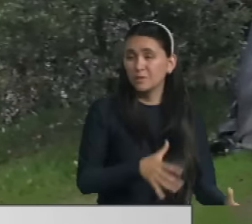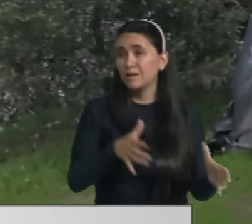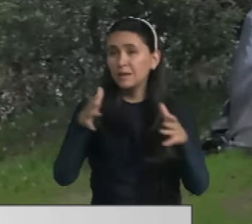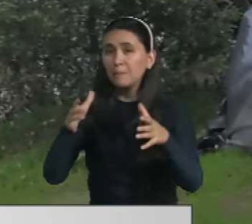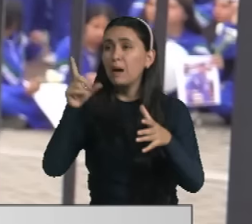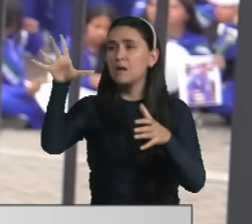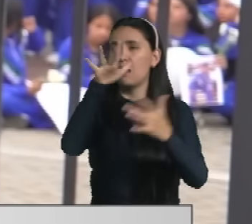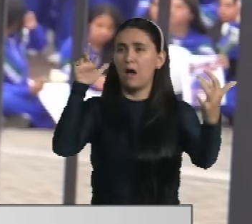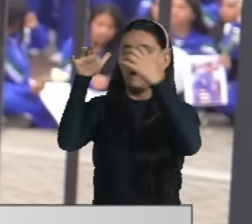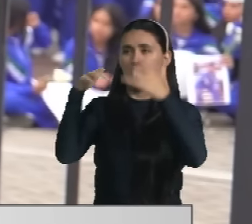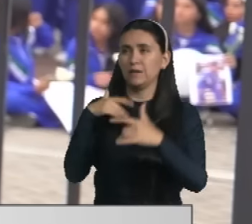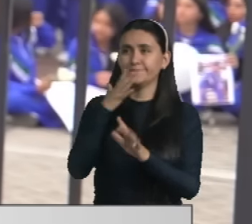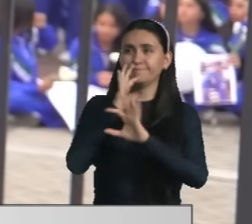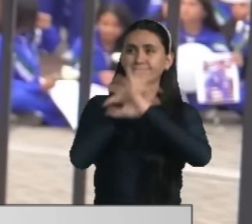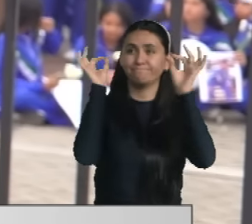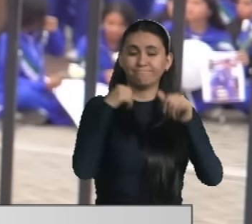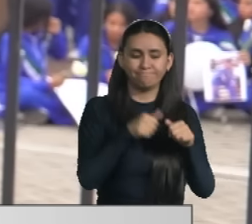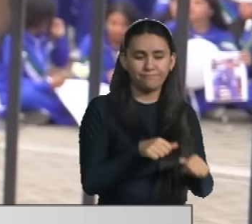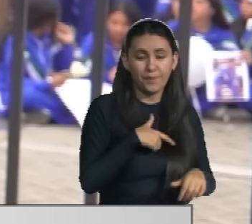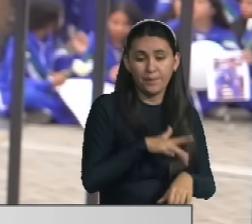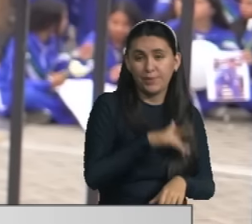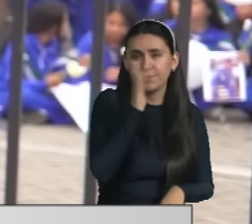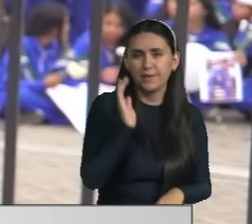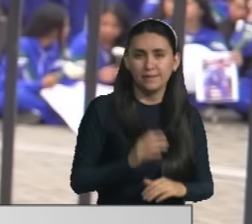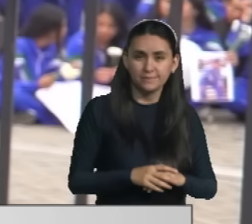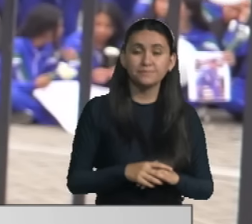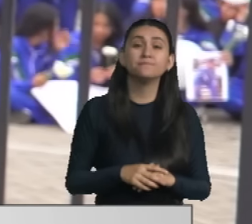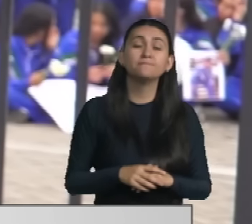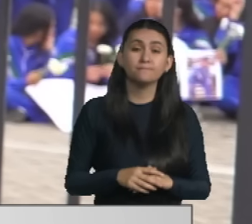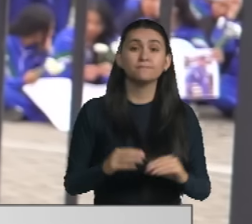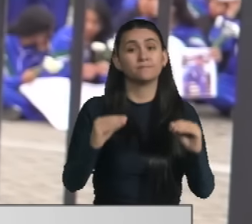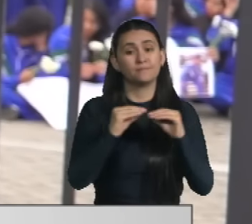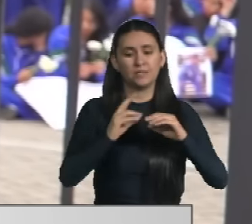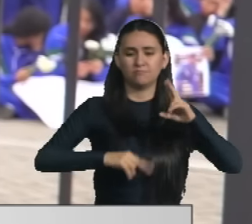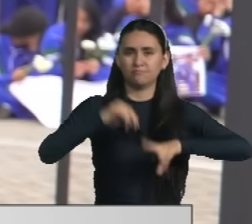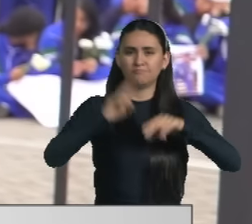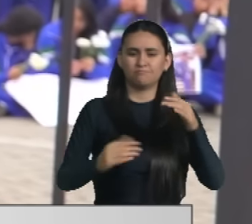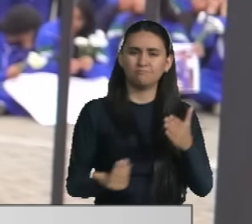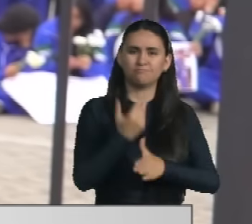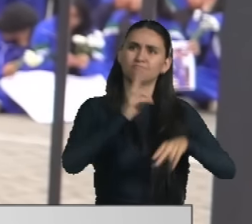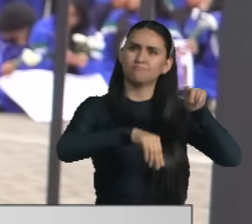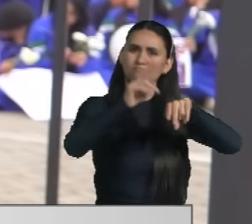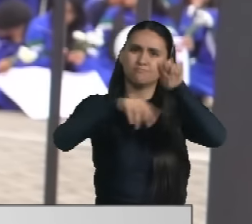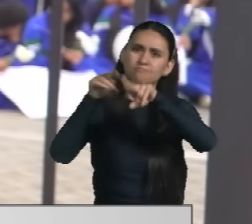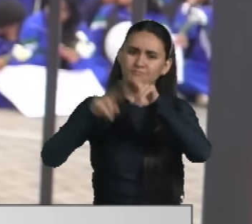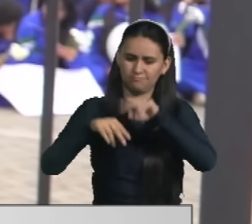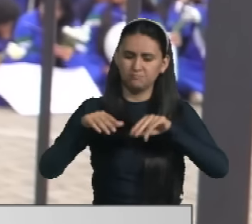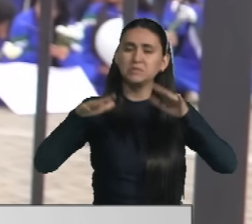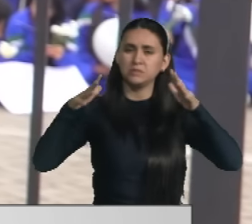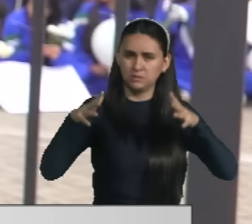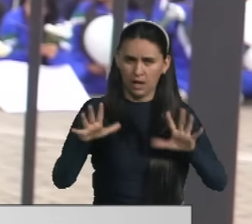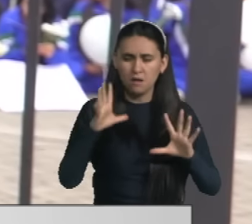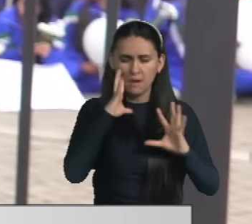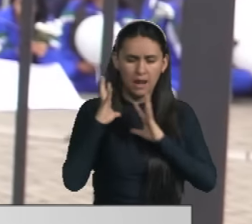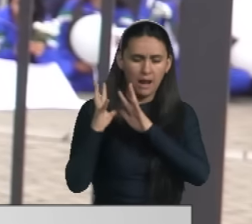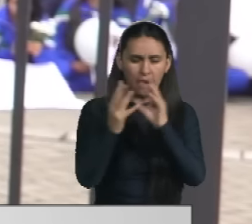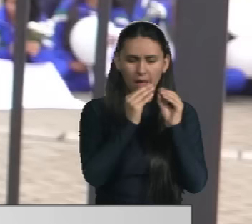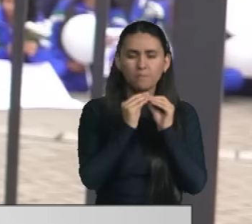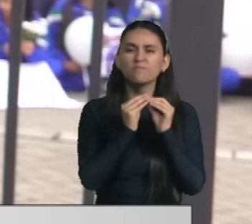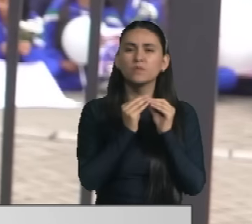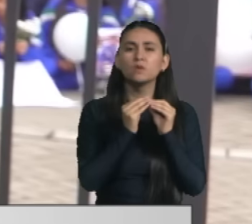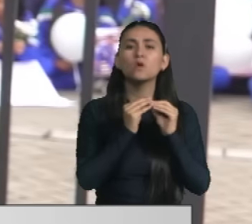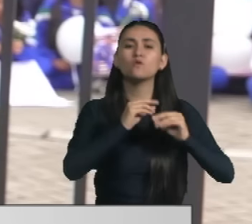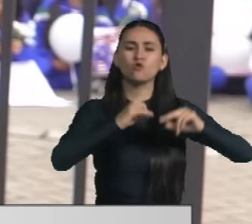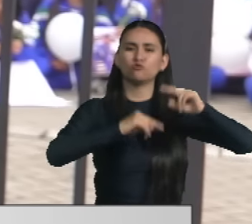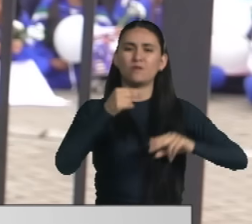impide. Volvemos a cambiar de tema porque la empresa de renovación urbana de la capital de la República logró llegar a un acuerdo con la constructora